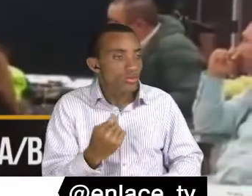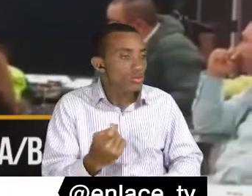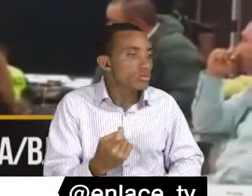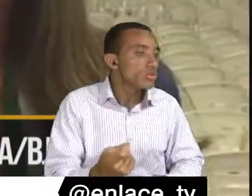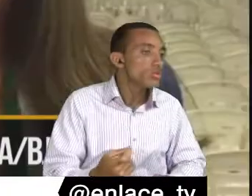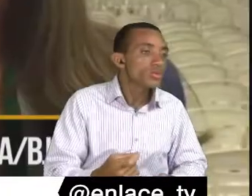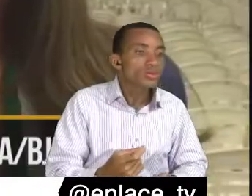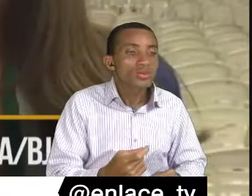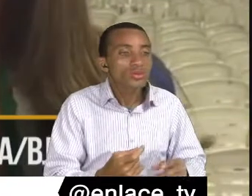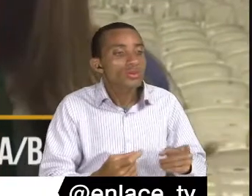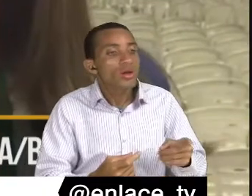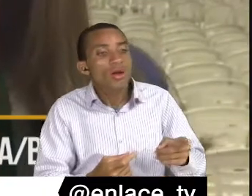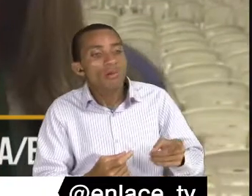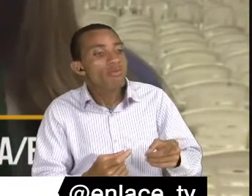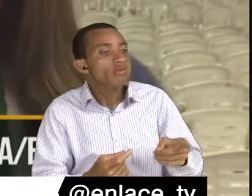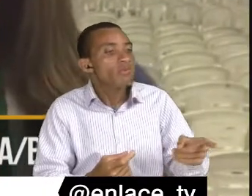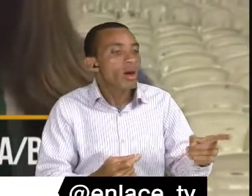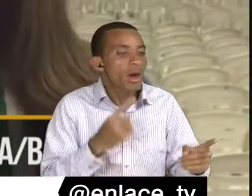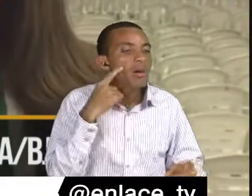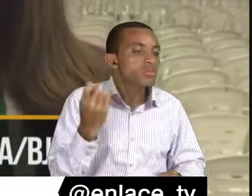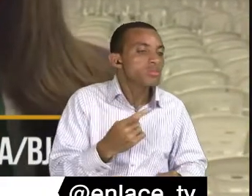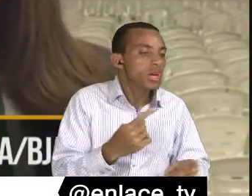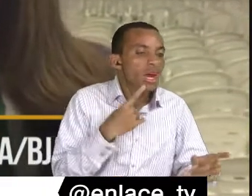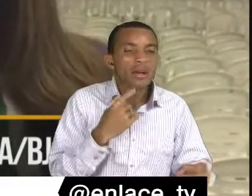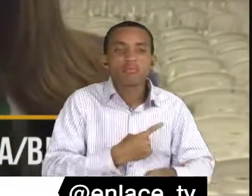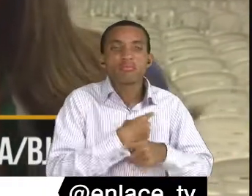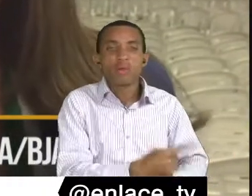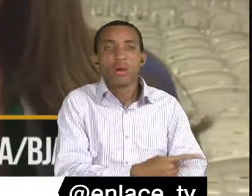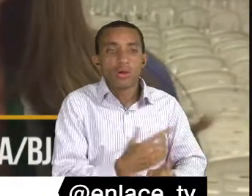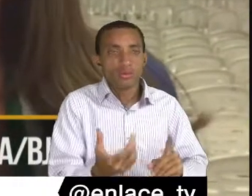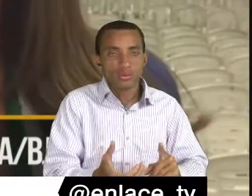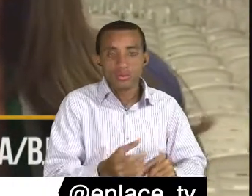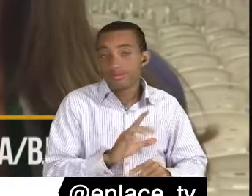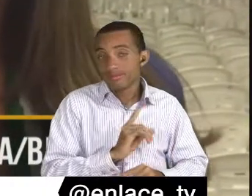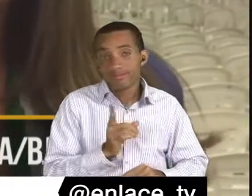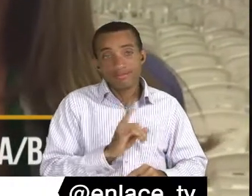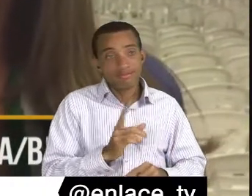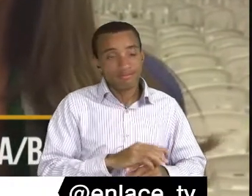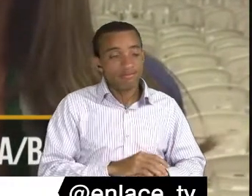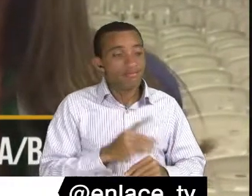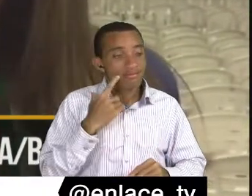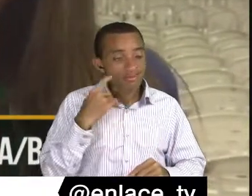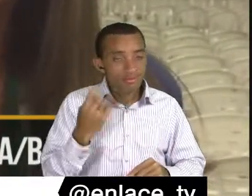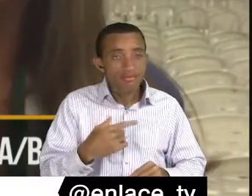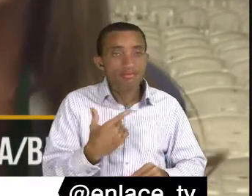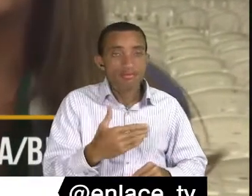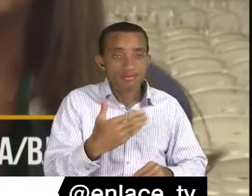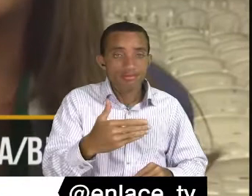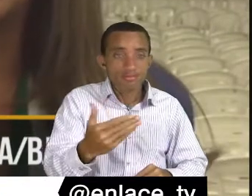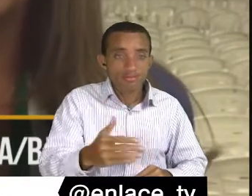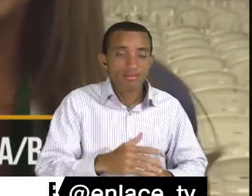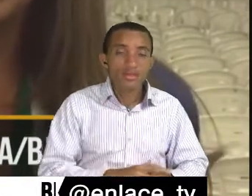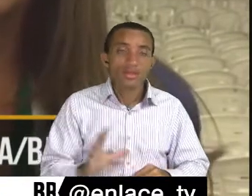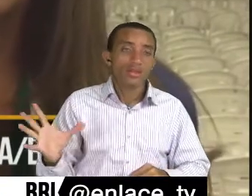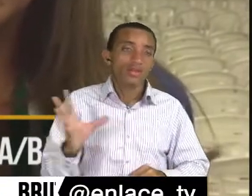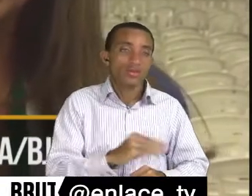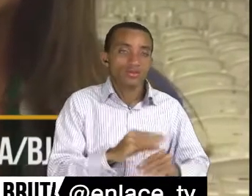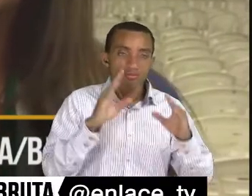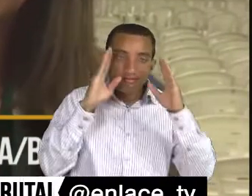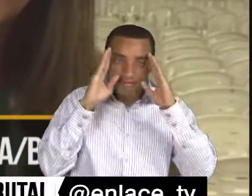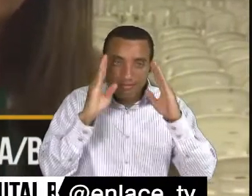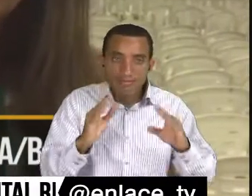mes encuentro. Seguimos desde Corferias informando para ustedes desde la ciudad de Bogotá. Estaremos muy atentos a lo que será mañana